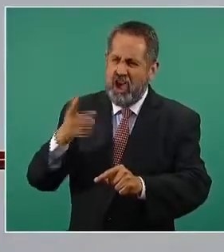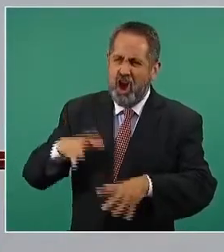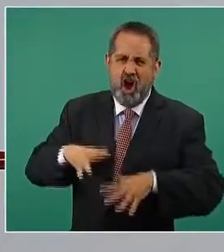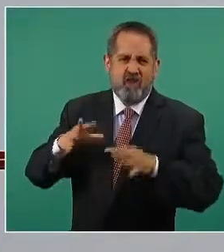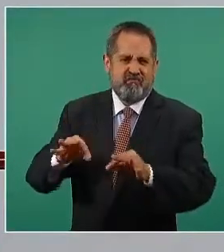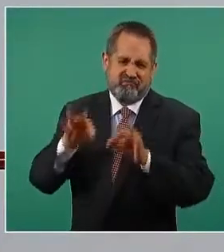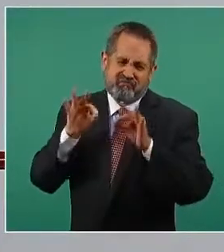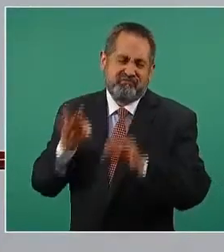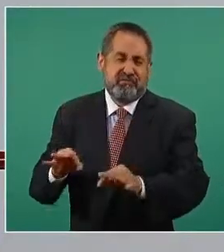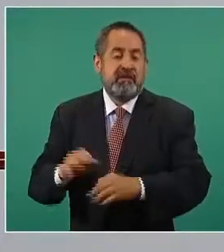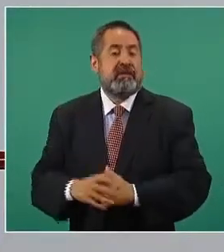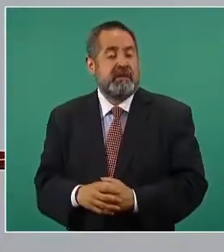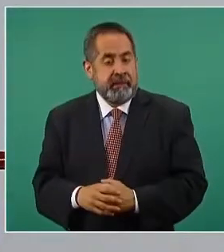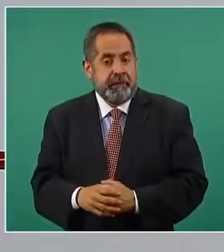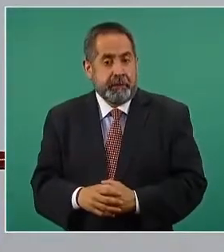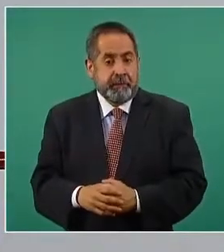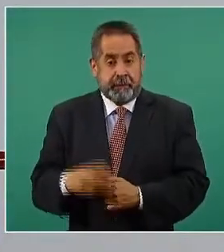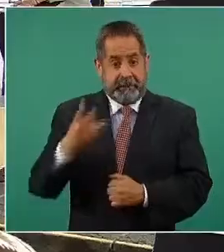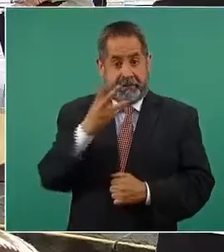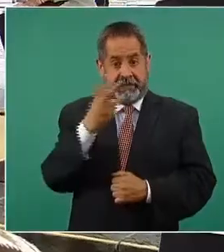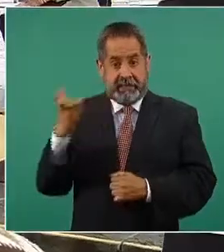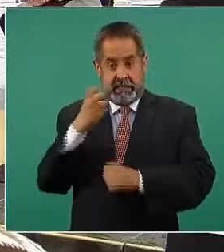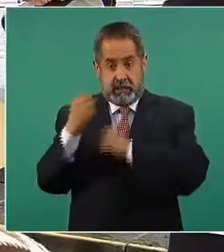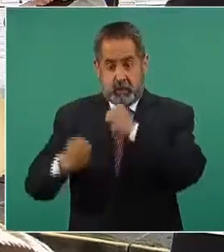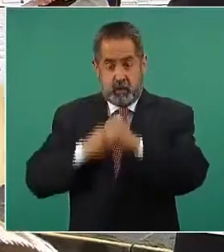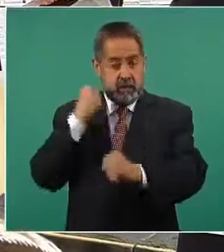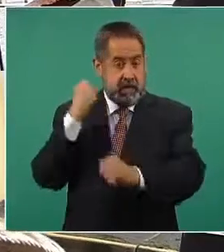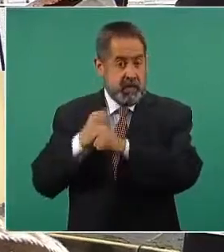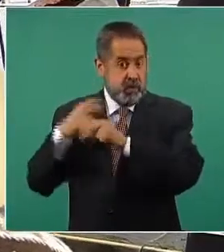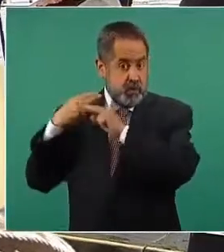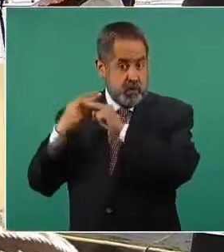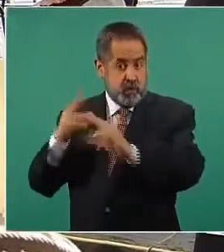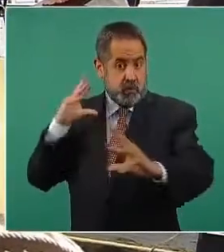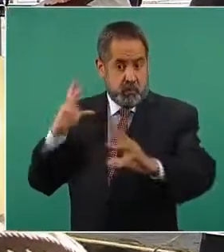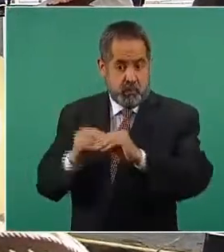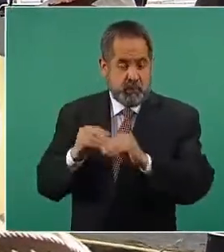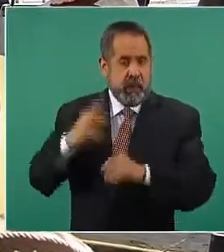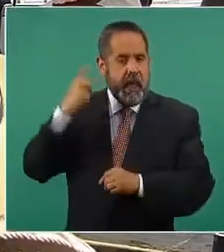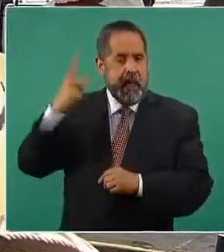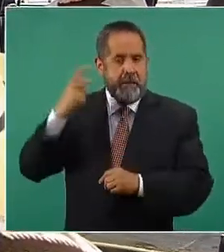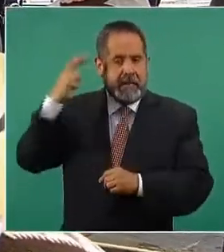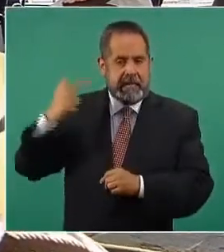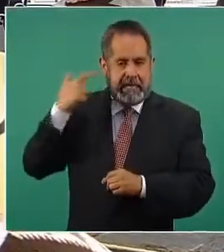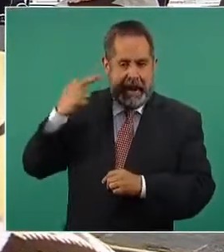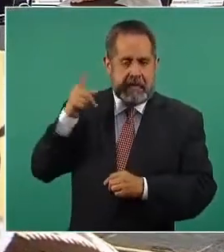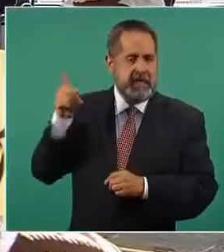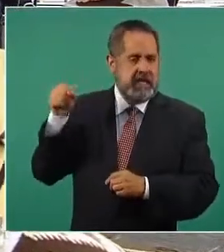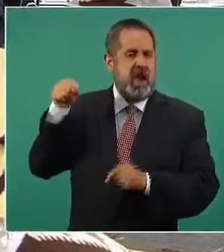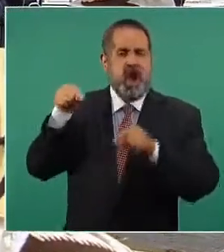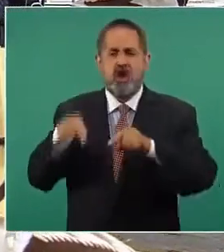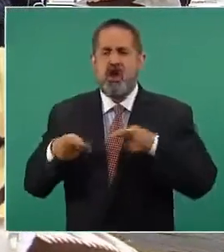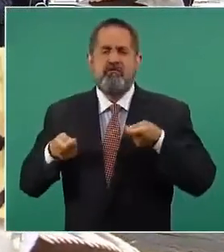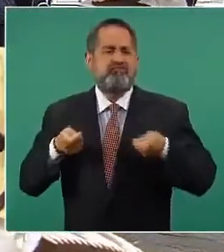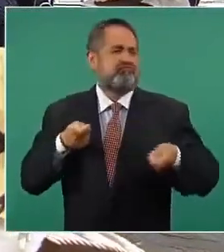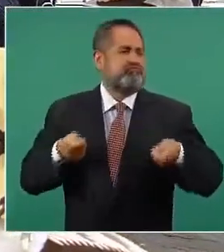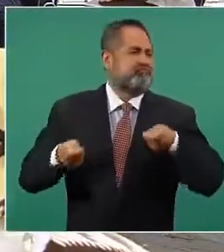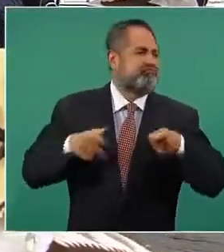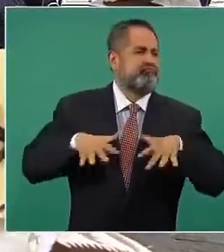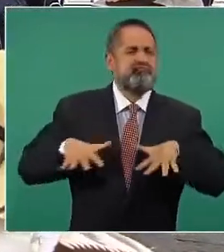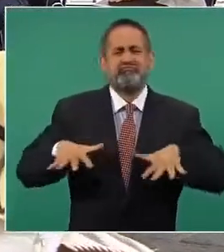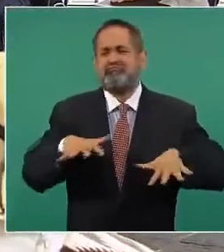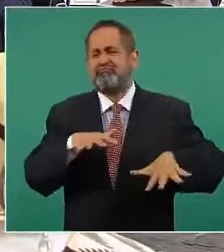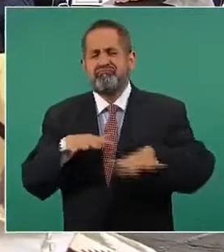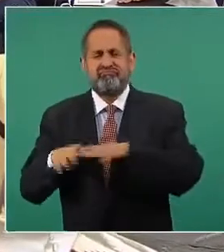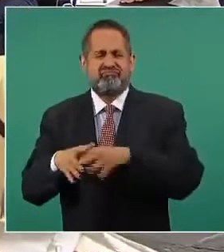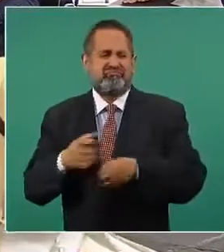En 3 siglos del periodo colonial, los virreyes dominaban a sus anchas y con un